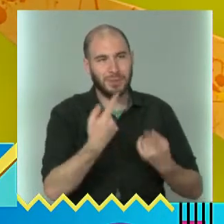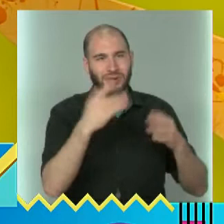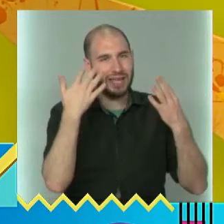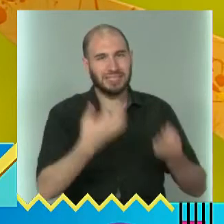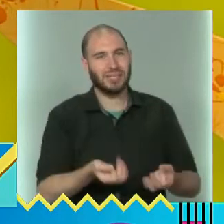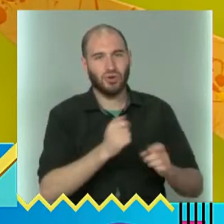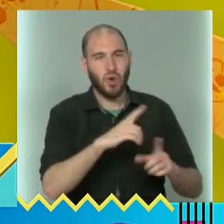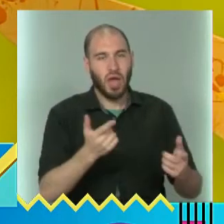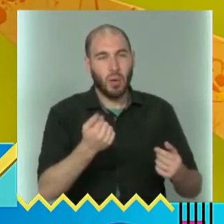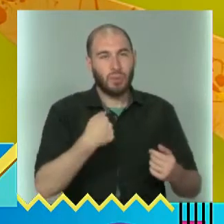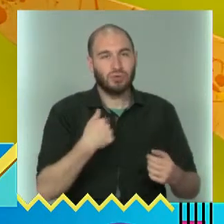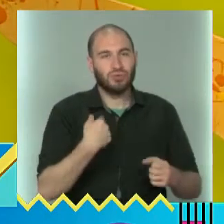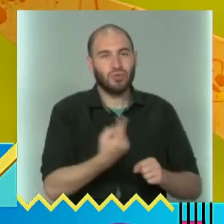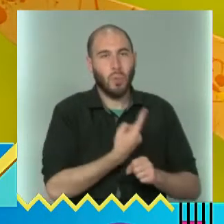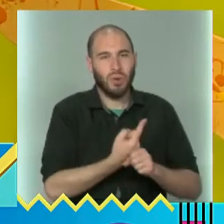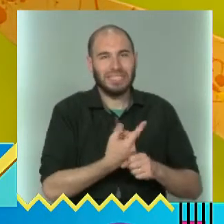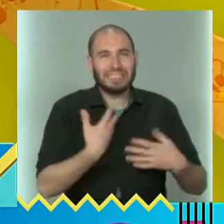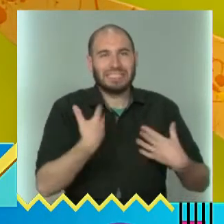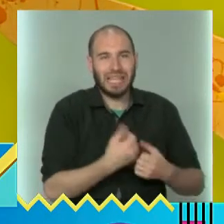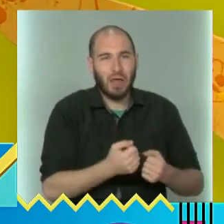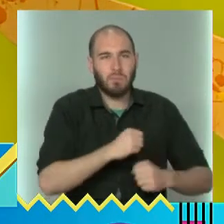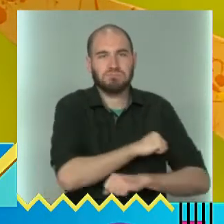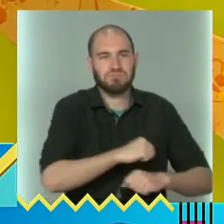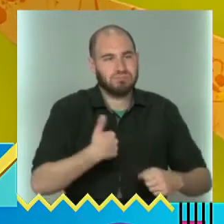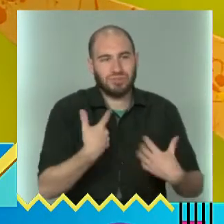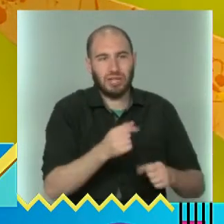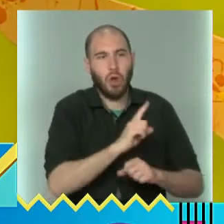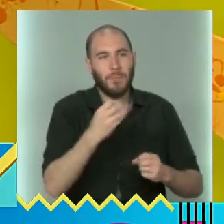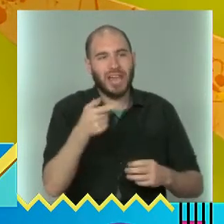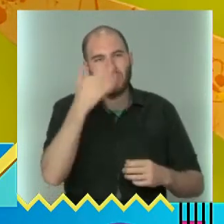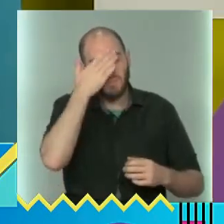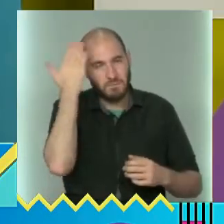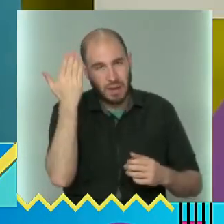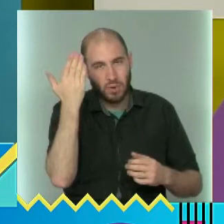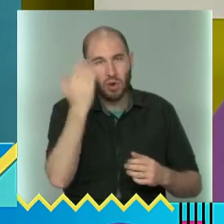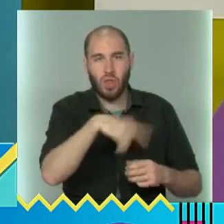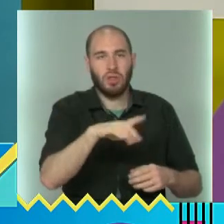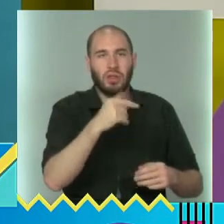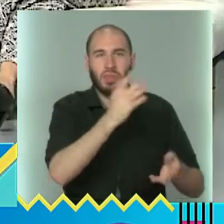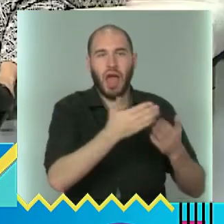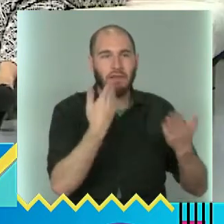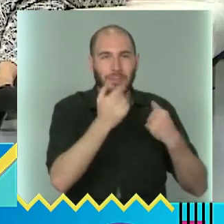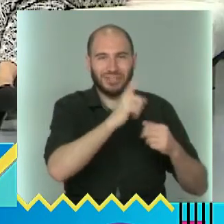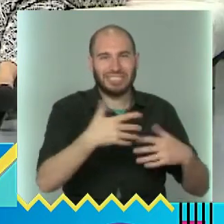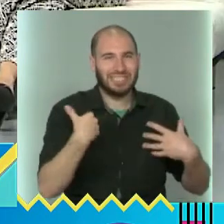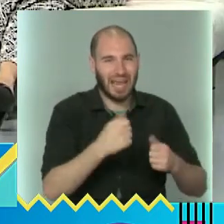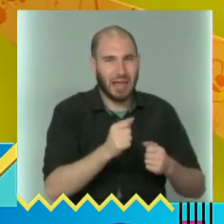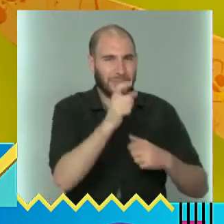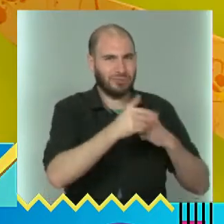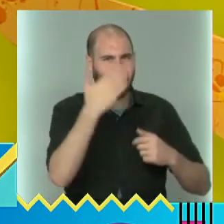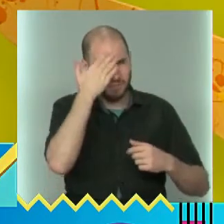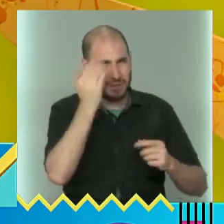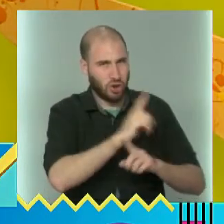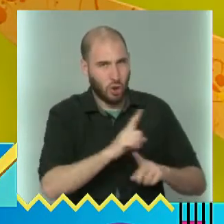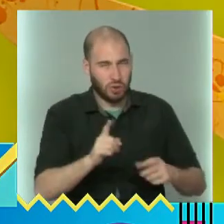ético, porque yo no voy a sanar una obesidad, porque eso es una enfermedad. Nosotros tratamos con personas sanas, no con personas